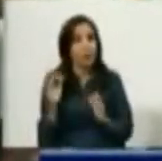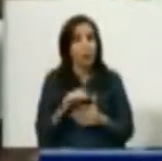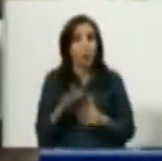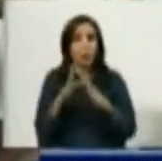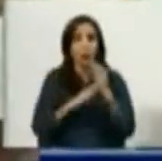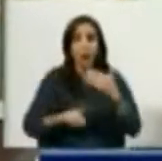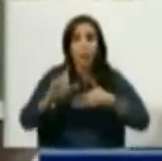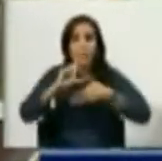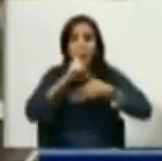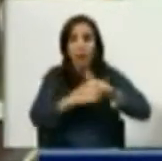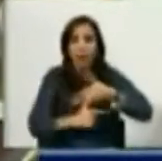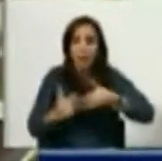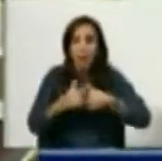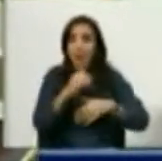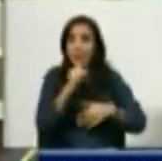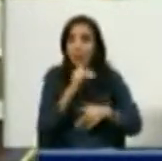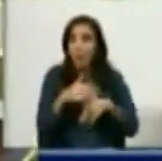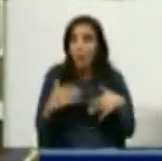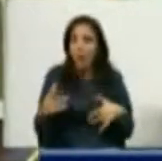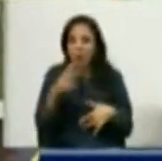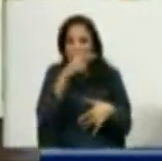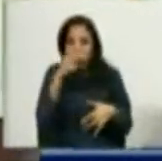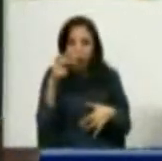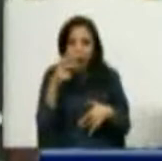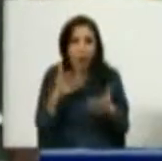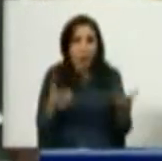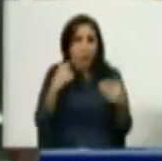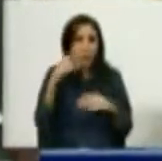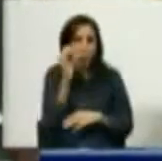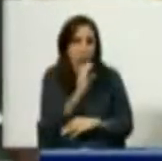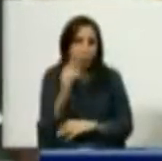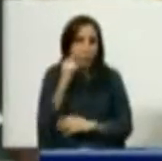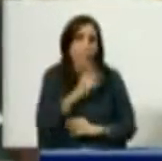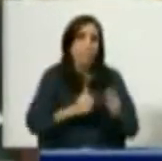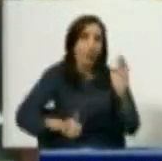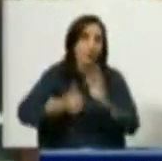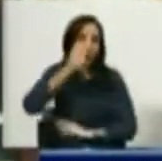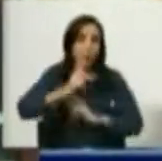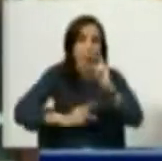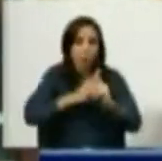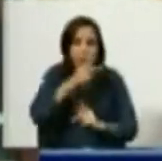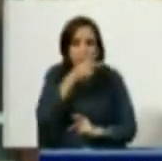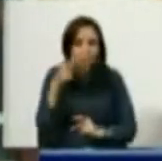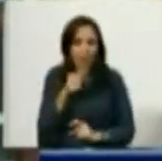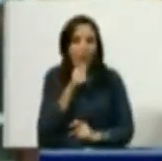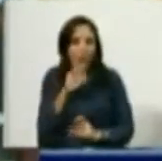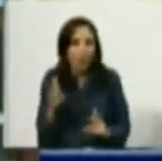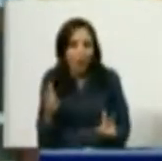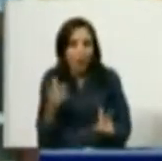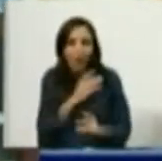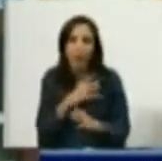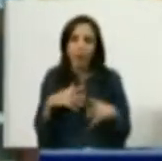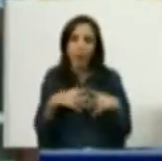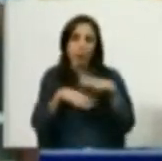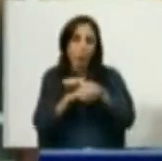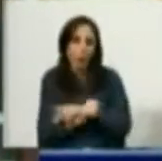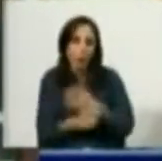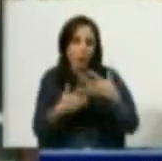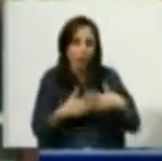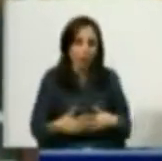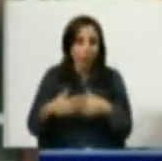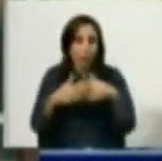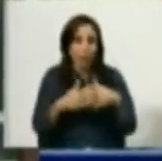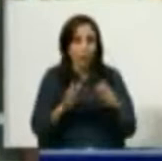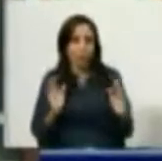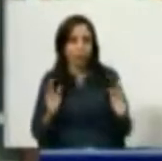de esos que aseguran que la droga que sale de Colombia El mayor productor de droga del mundo llegue directo a Estados Unidos como